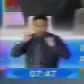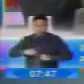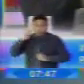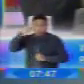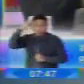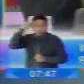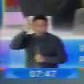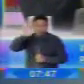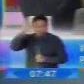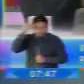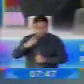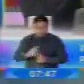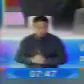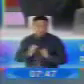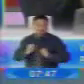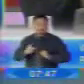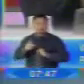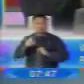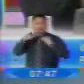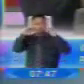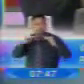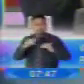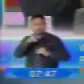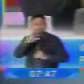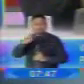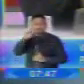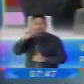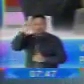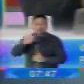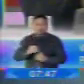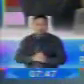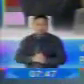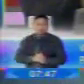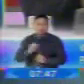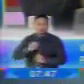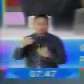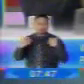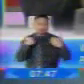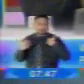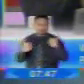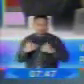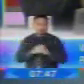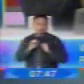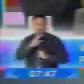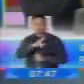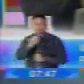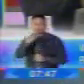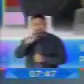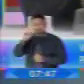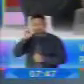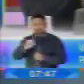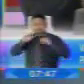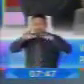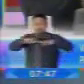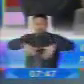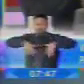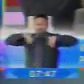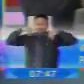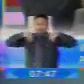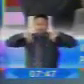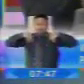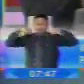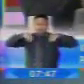cines abiertos con una capacidad limitada al 30%, lo mismo teatros al 30%, auditorios que puedan, a